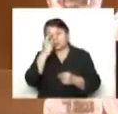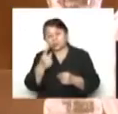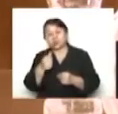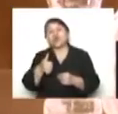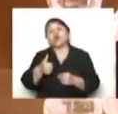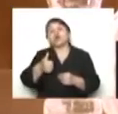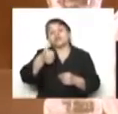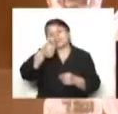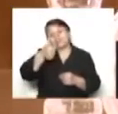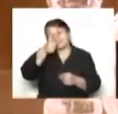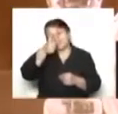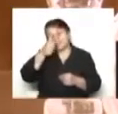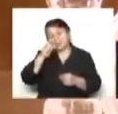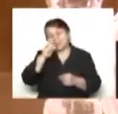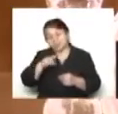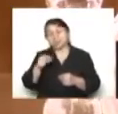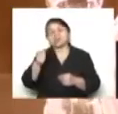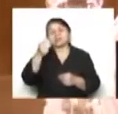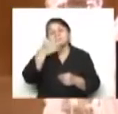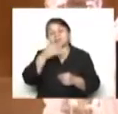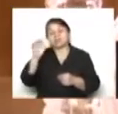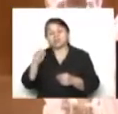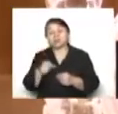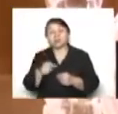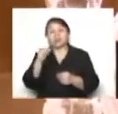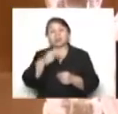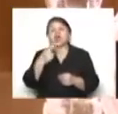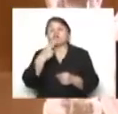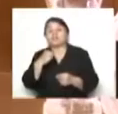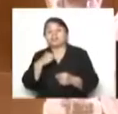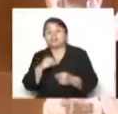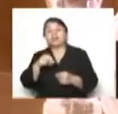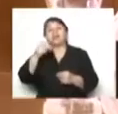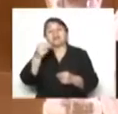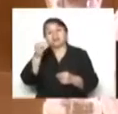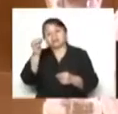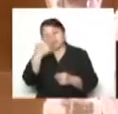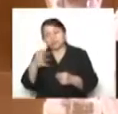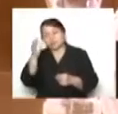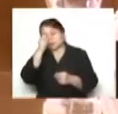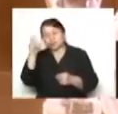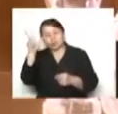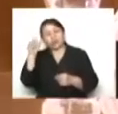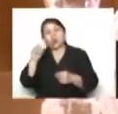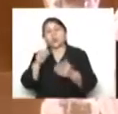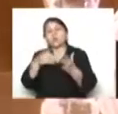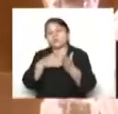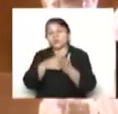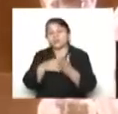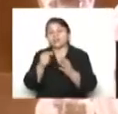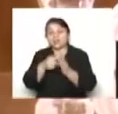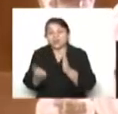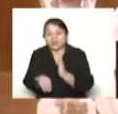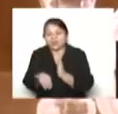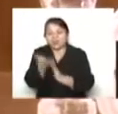se tradujo en 11 mil 328 millones lo que implica un 41% más respecto a lo previsto